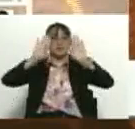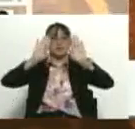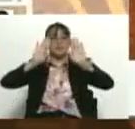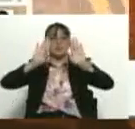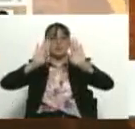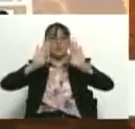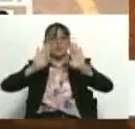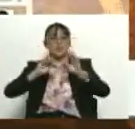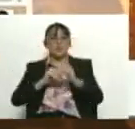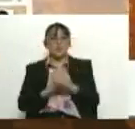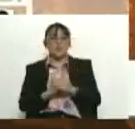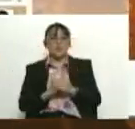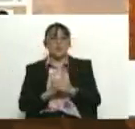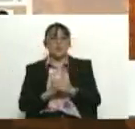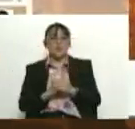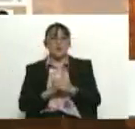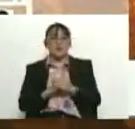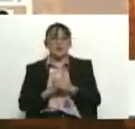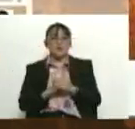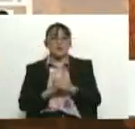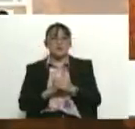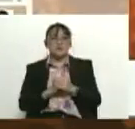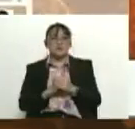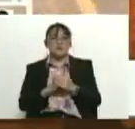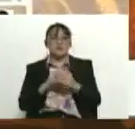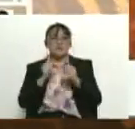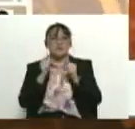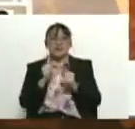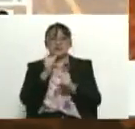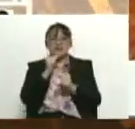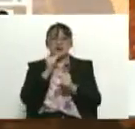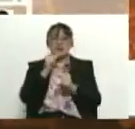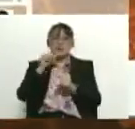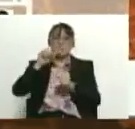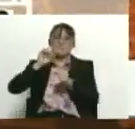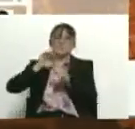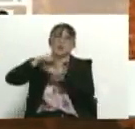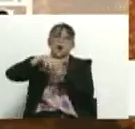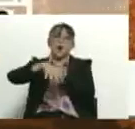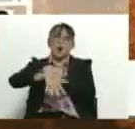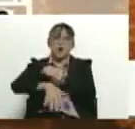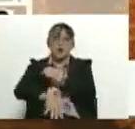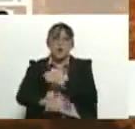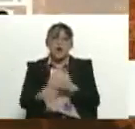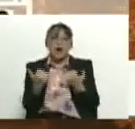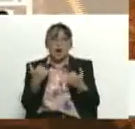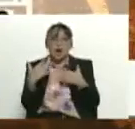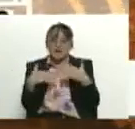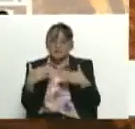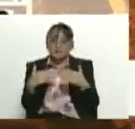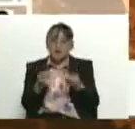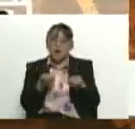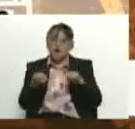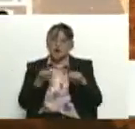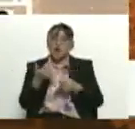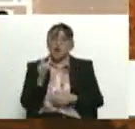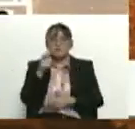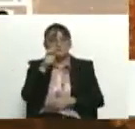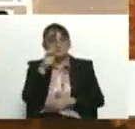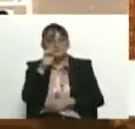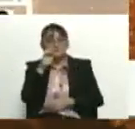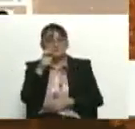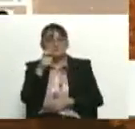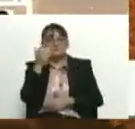fue digamos derribado por la fuerza de las aguas pero ya eso está bajo control también